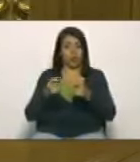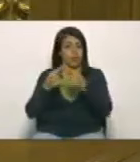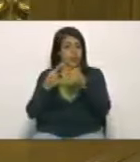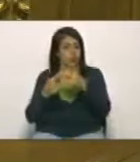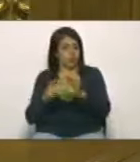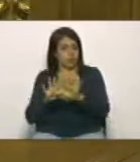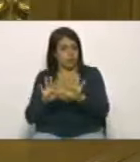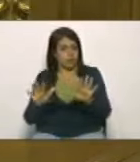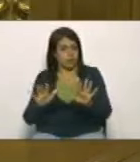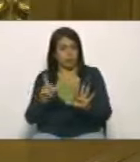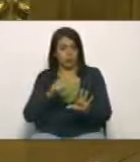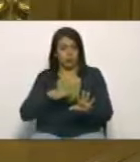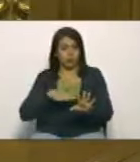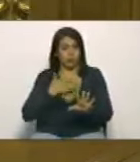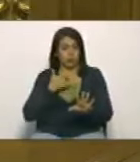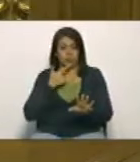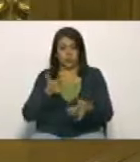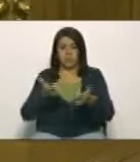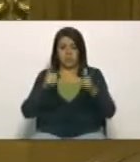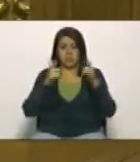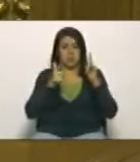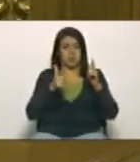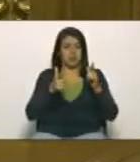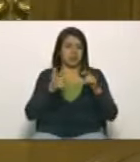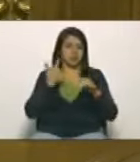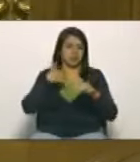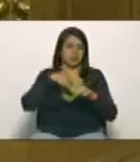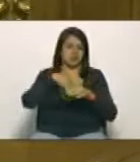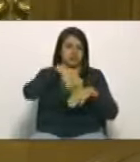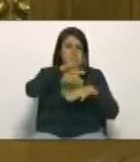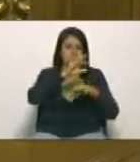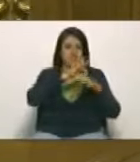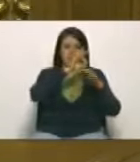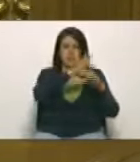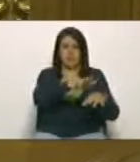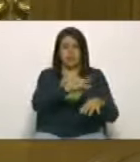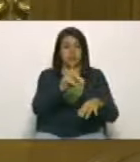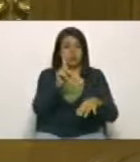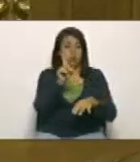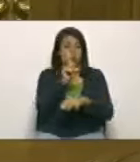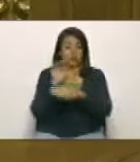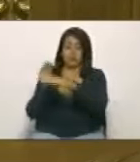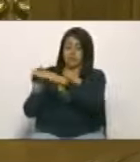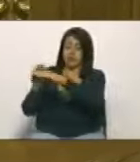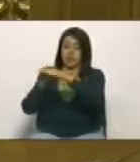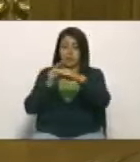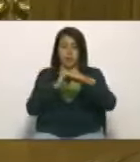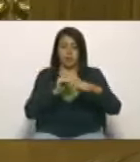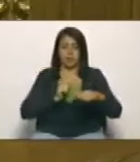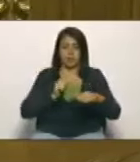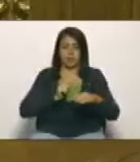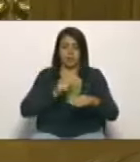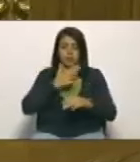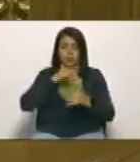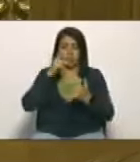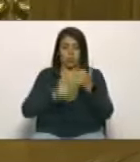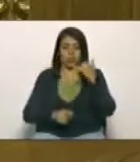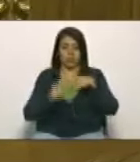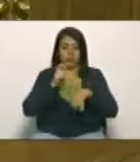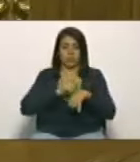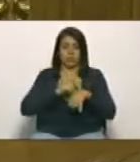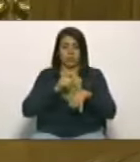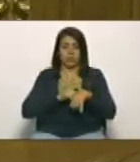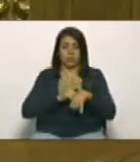asunto. No podemos seguir permitiendo que eso suceda. Por eso nuestro llamado, para aprovechar nuestro último